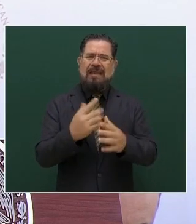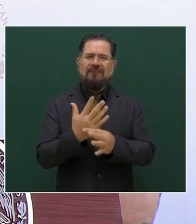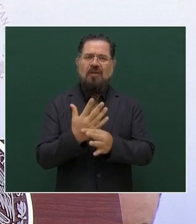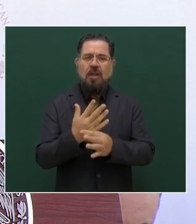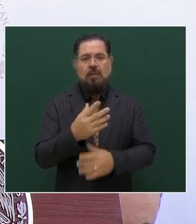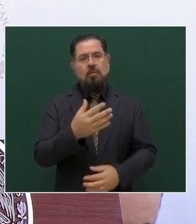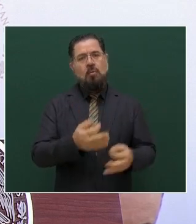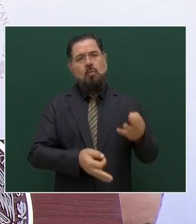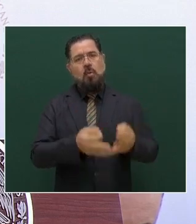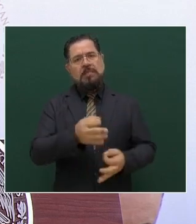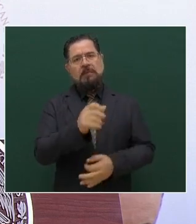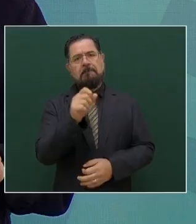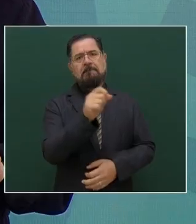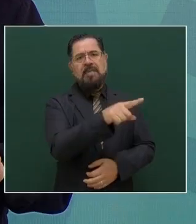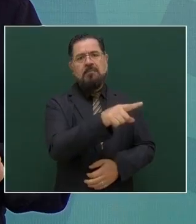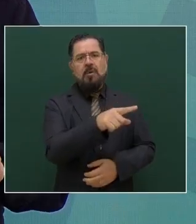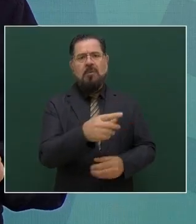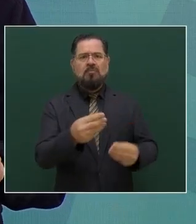una lluvia de amparos,